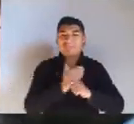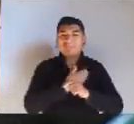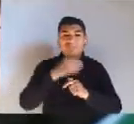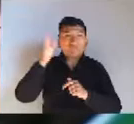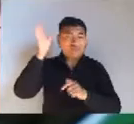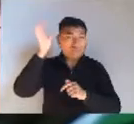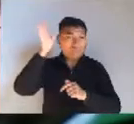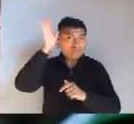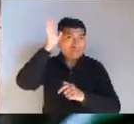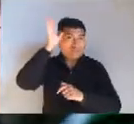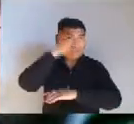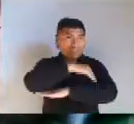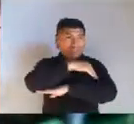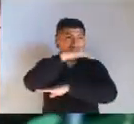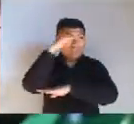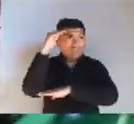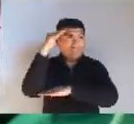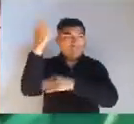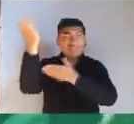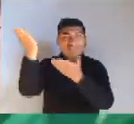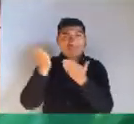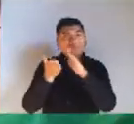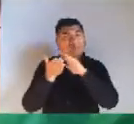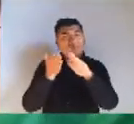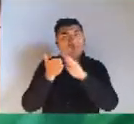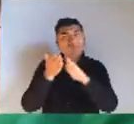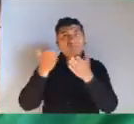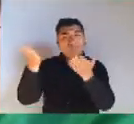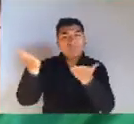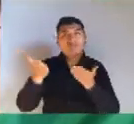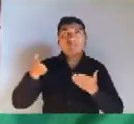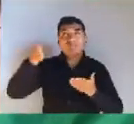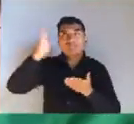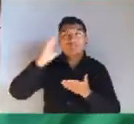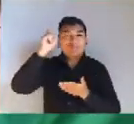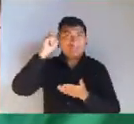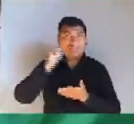Celestial, es la misericordia que nos ofrece Dios.